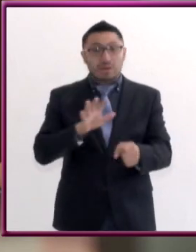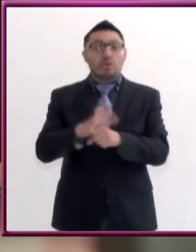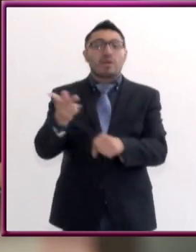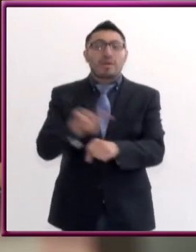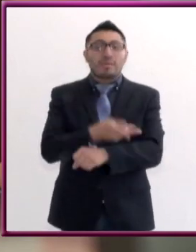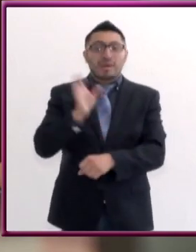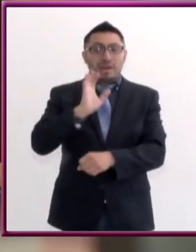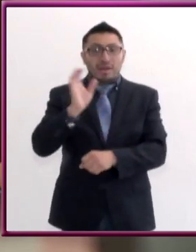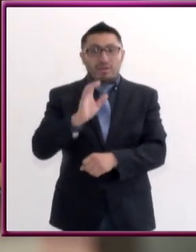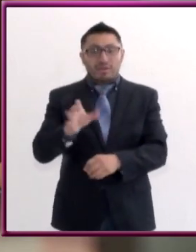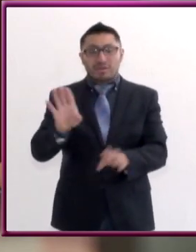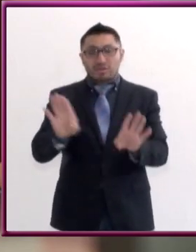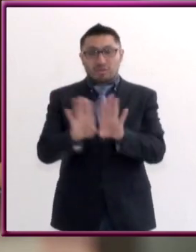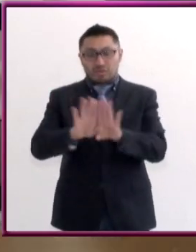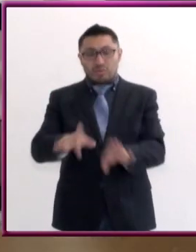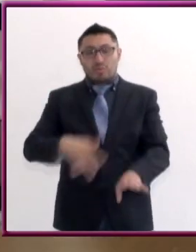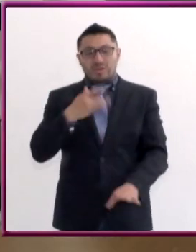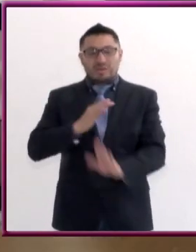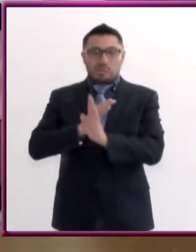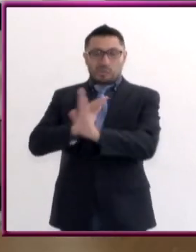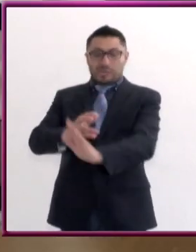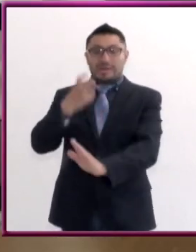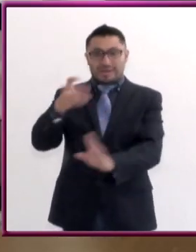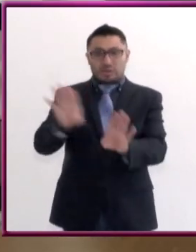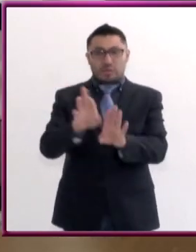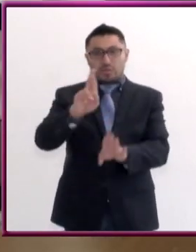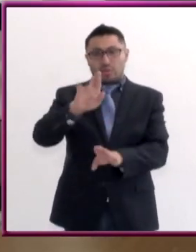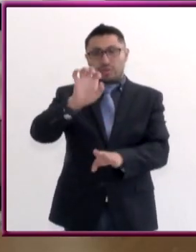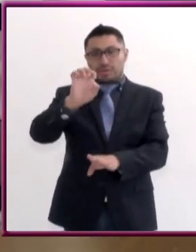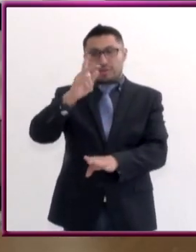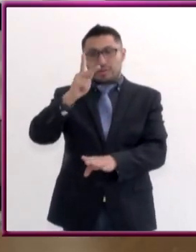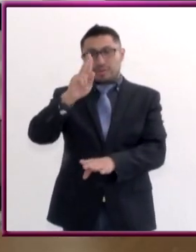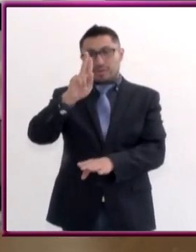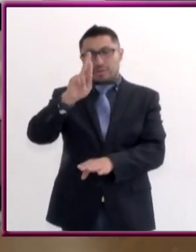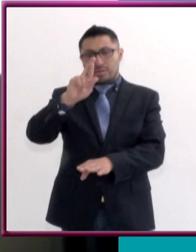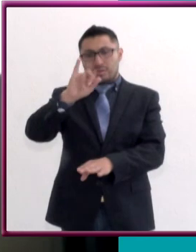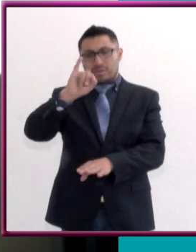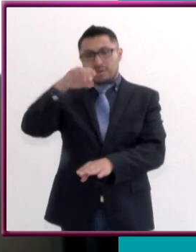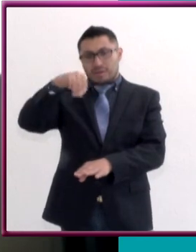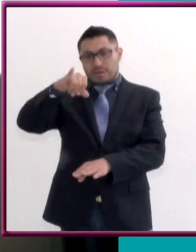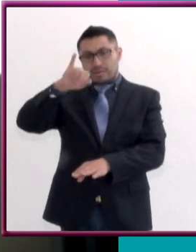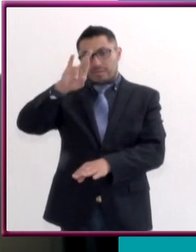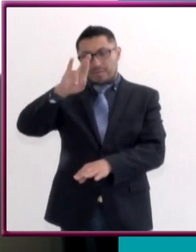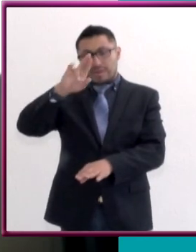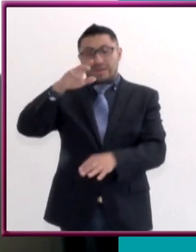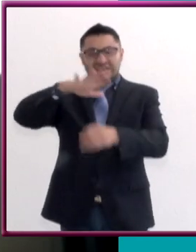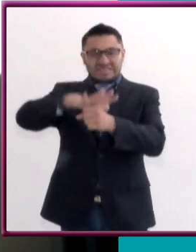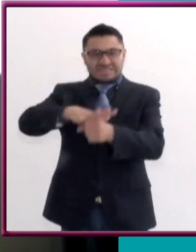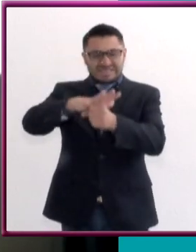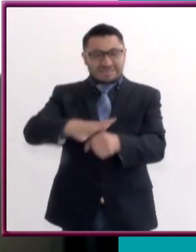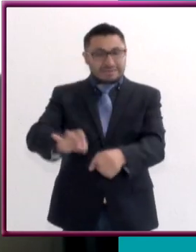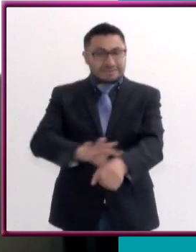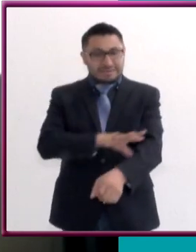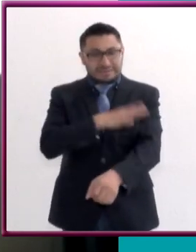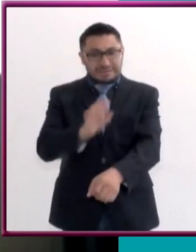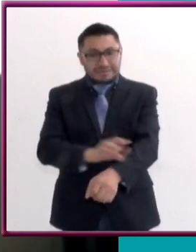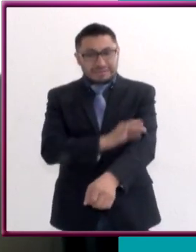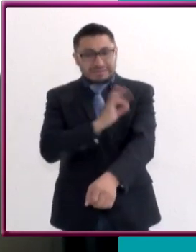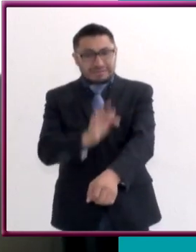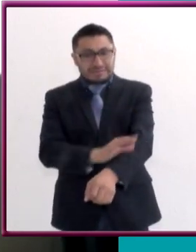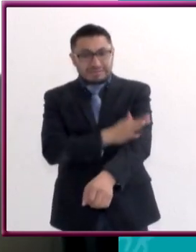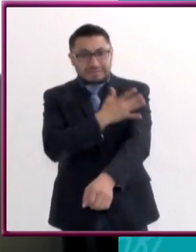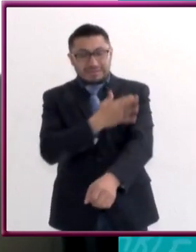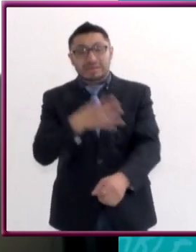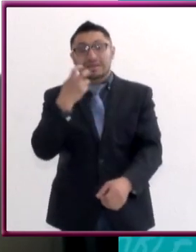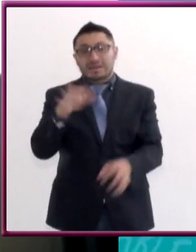qué pasa cuando evitamos sentir? ¿Eso es reprimir nuestras emociones? Es una forma. La